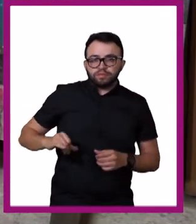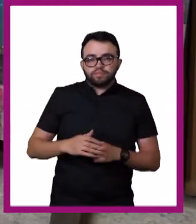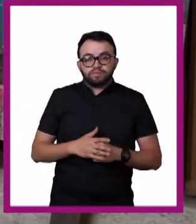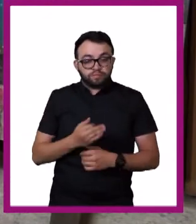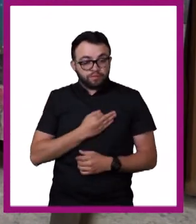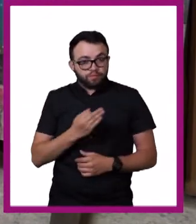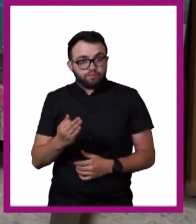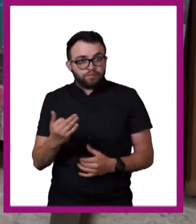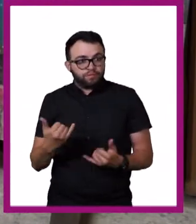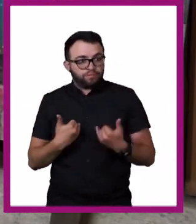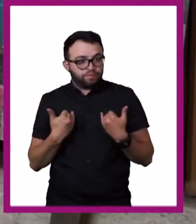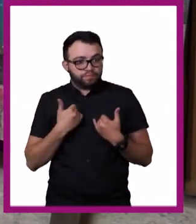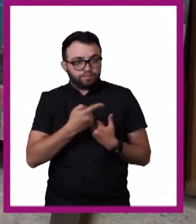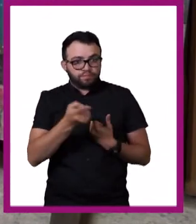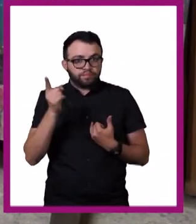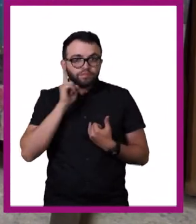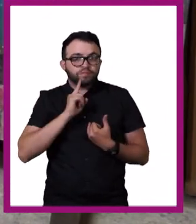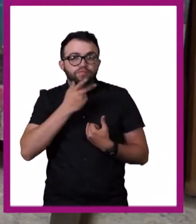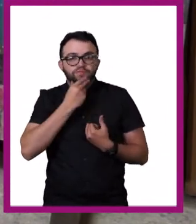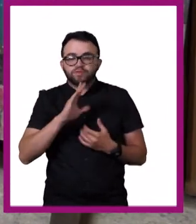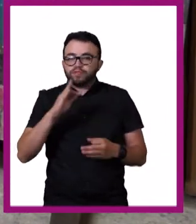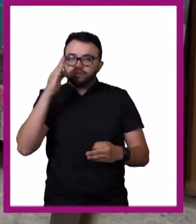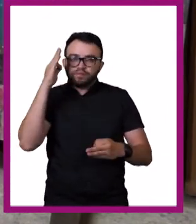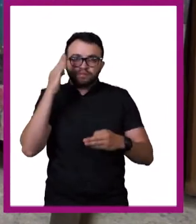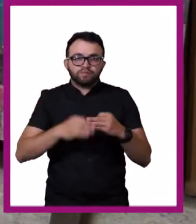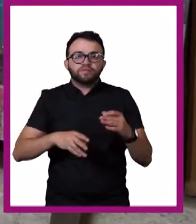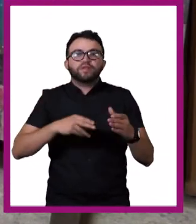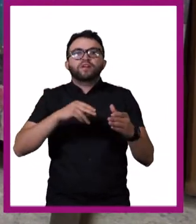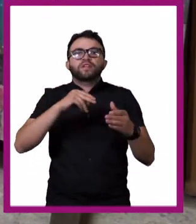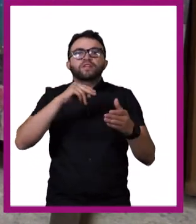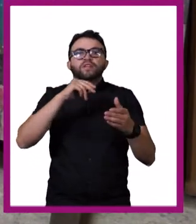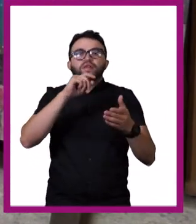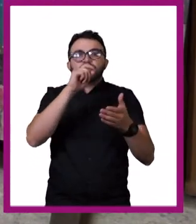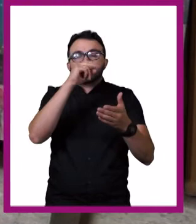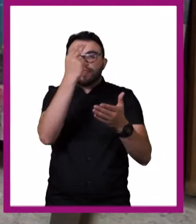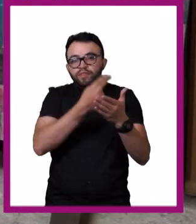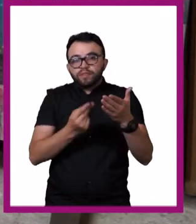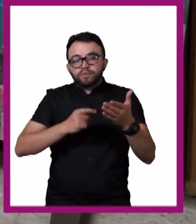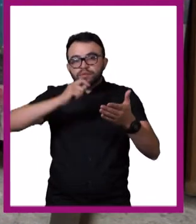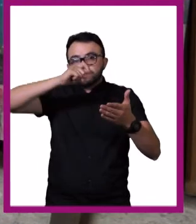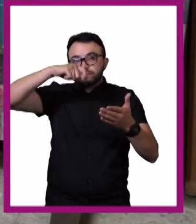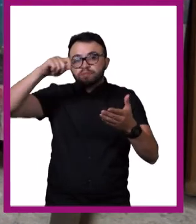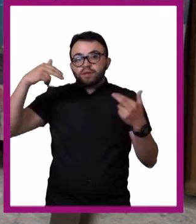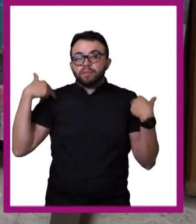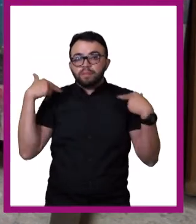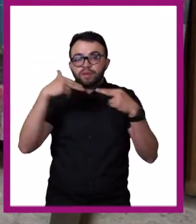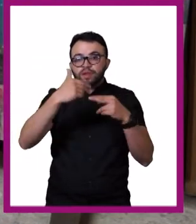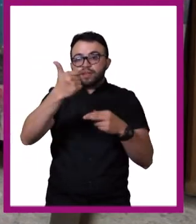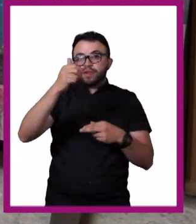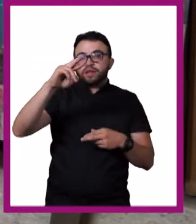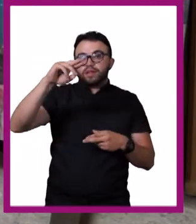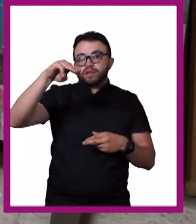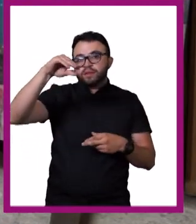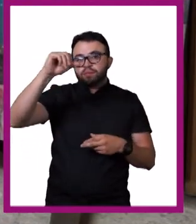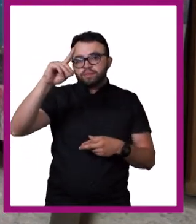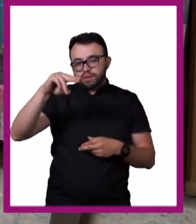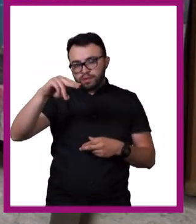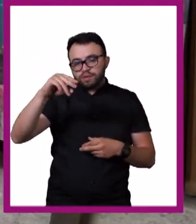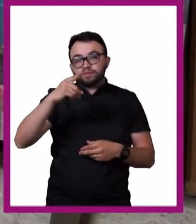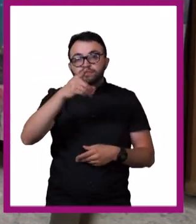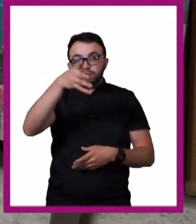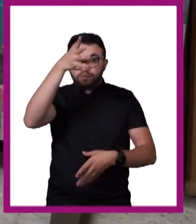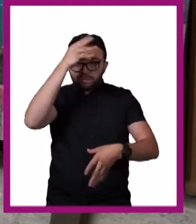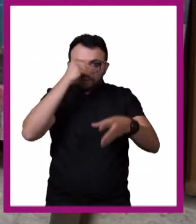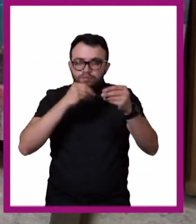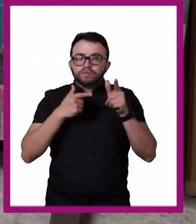jóvenes, hemos llegado al final de este programa de dibujo a mano alzada con el maestro Germán Venegas. Esperamos que ustedes sigan practicando y que